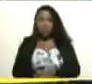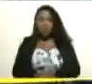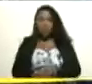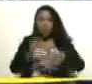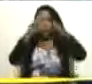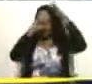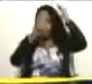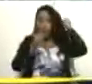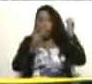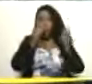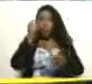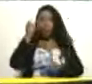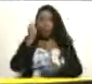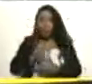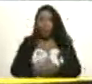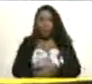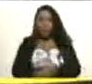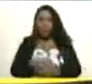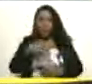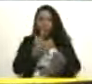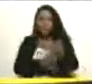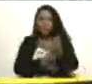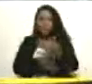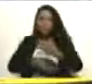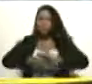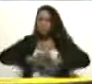Embajadores, embajadoras, hermanos del mundo,